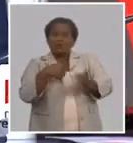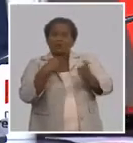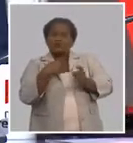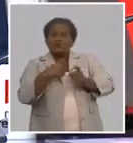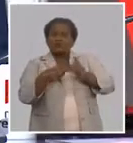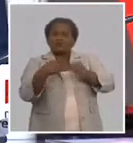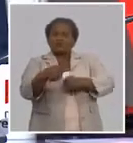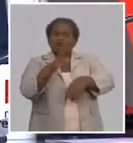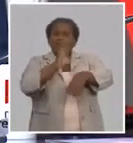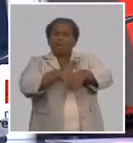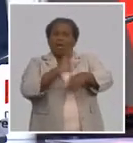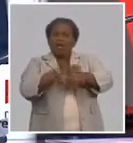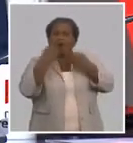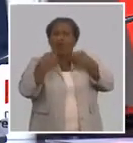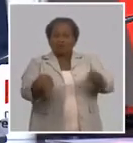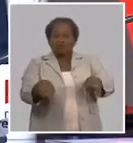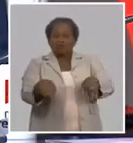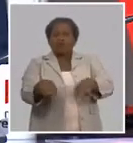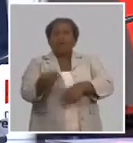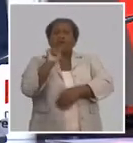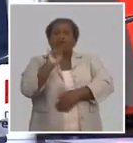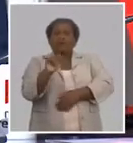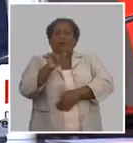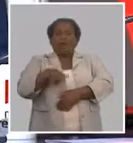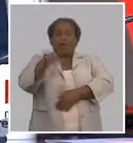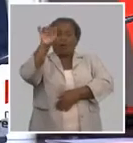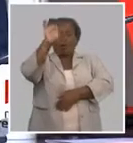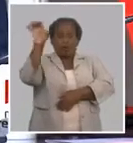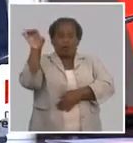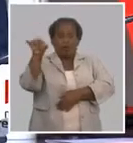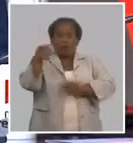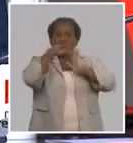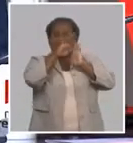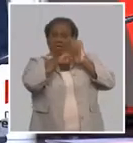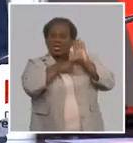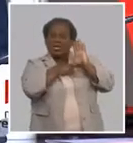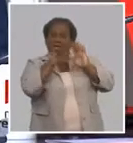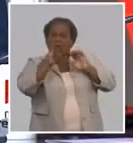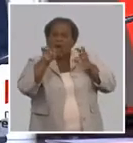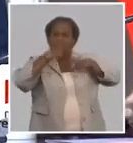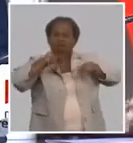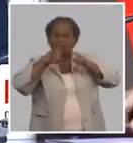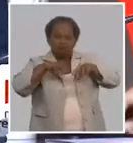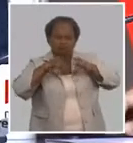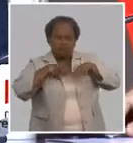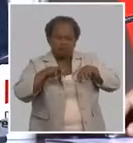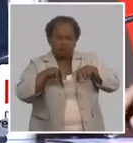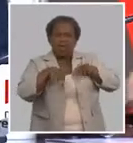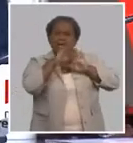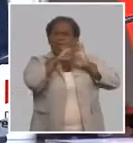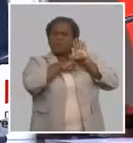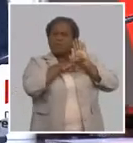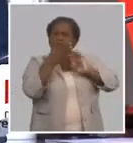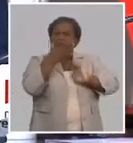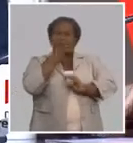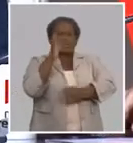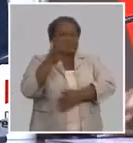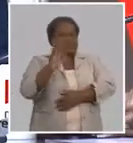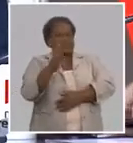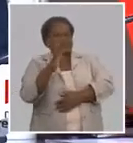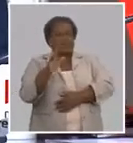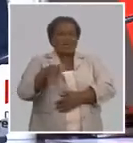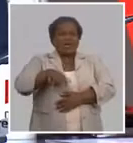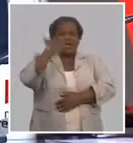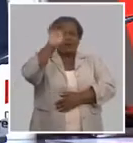alto grado de contagio y que en los aeropuertos se habían tomado medidas similares aunque había que en cada uno de ellos